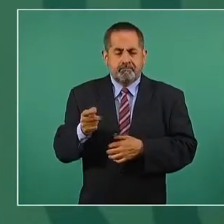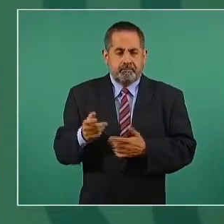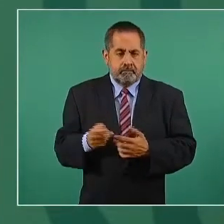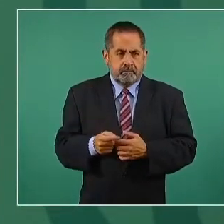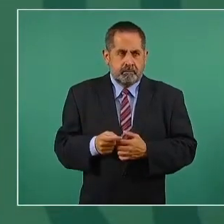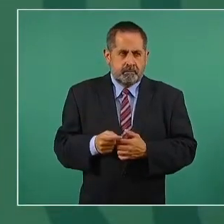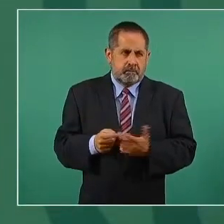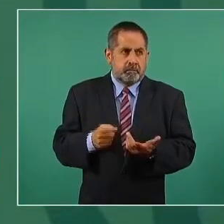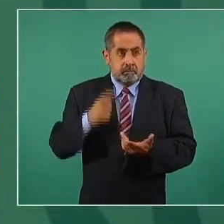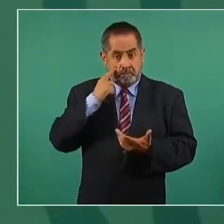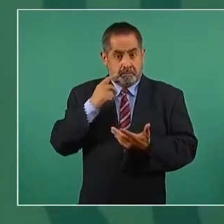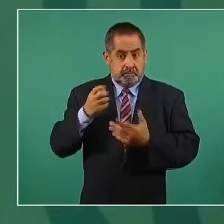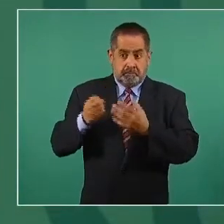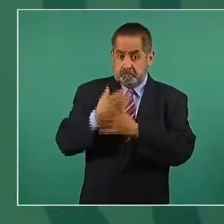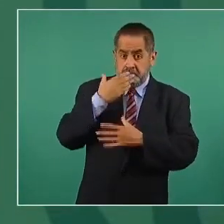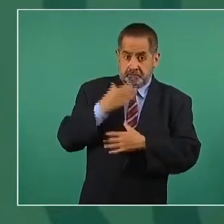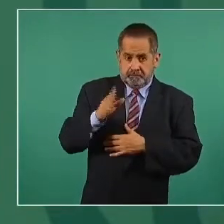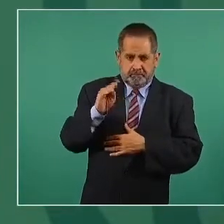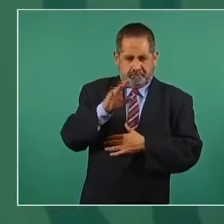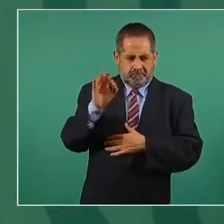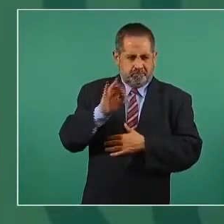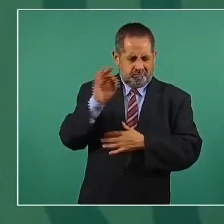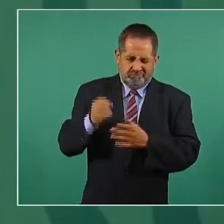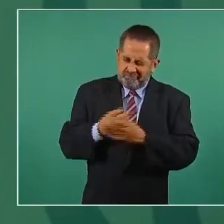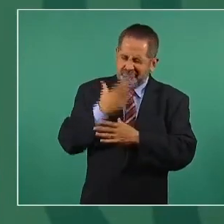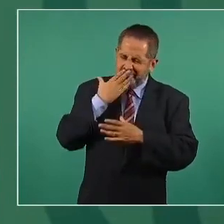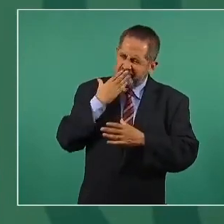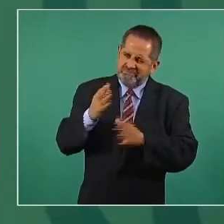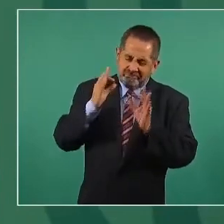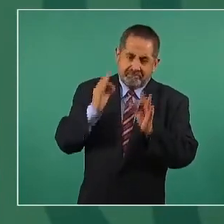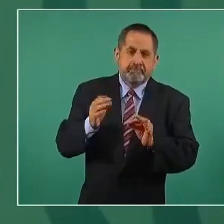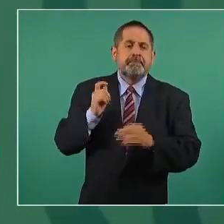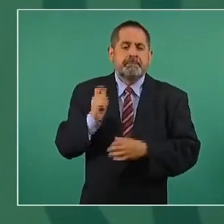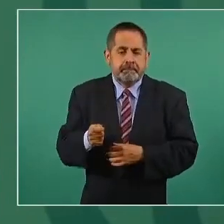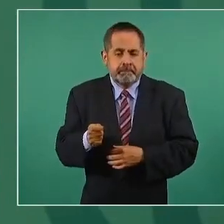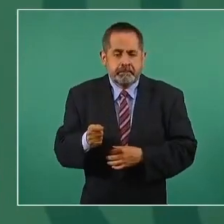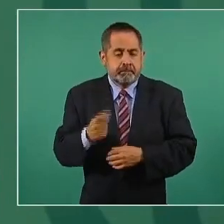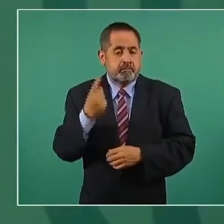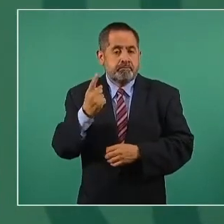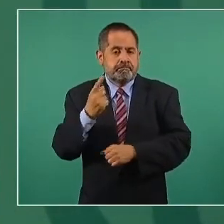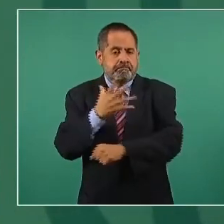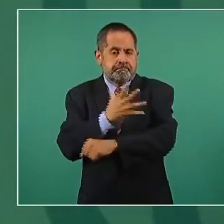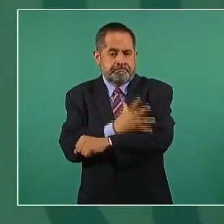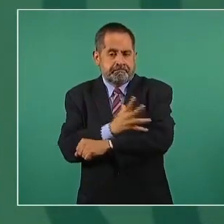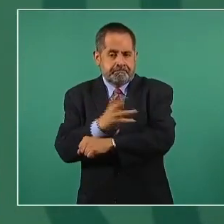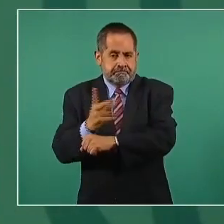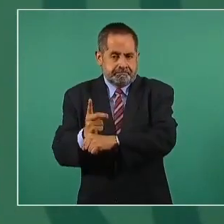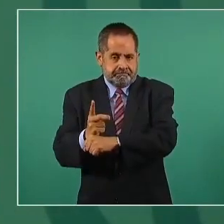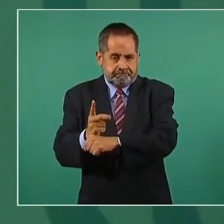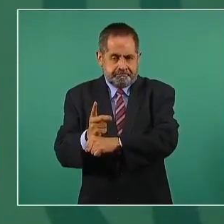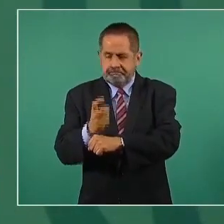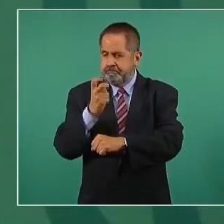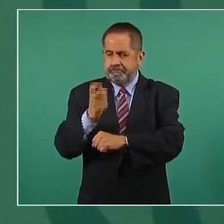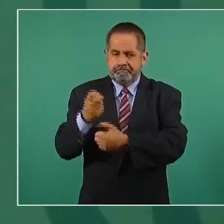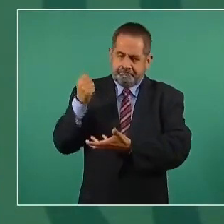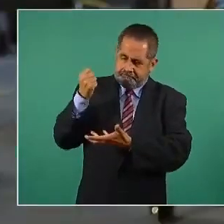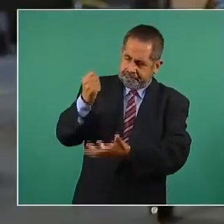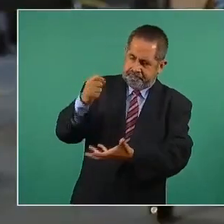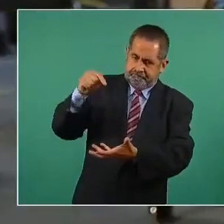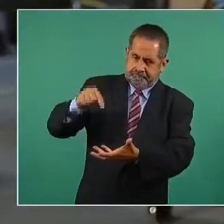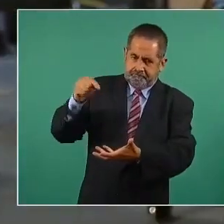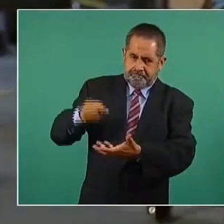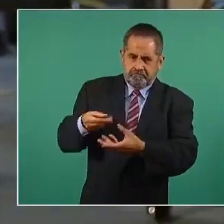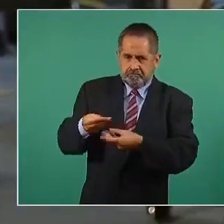un 99% de manejar con honradez el presupuesto